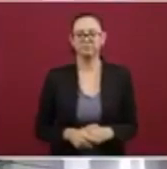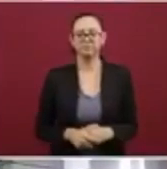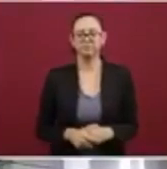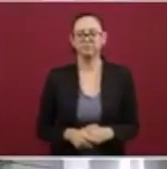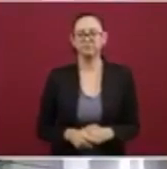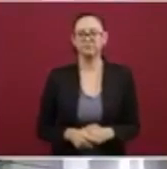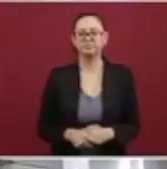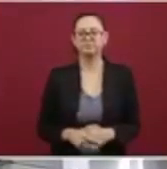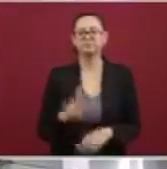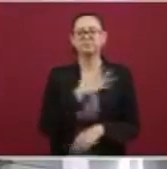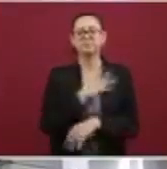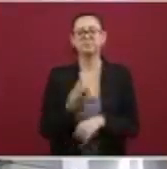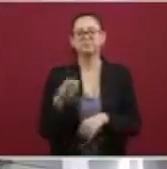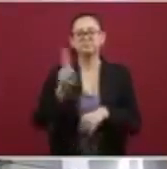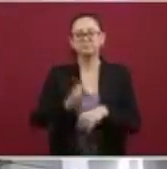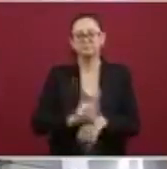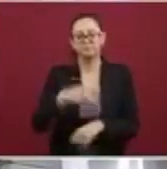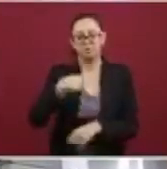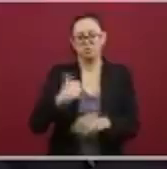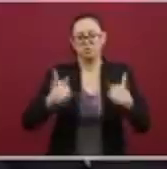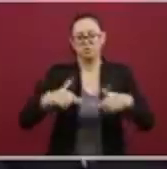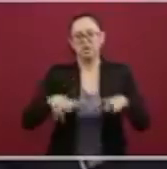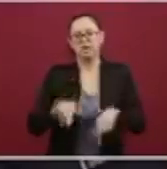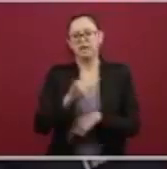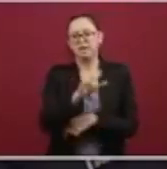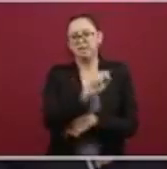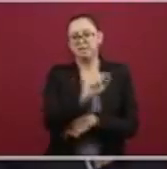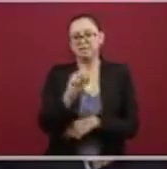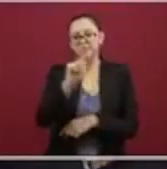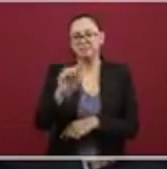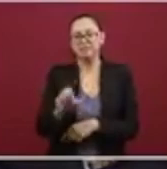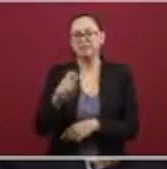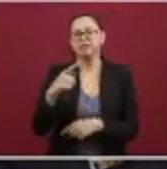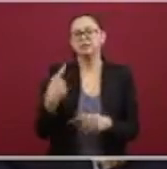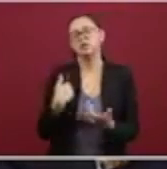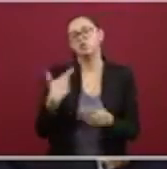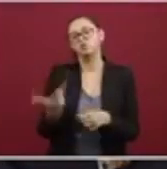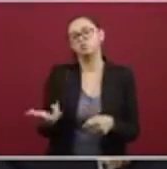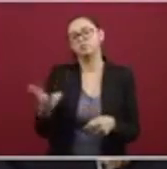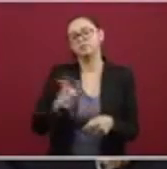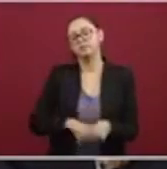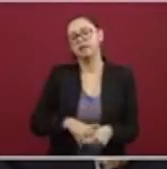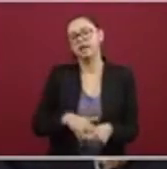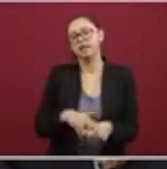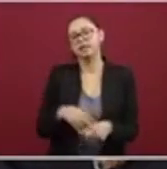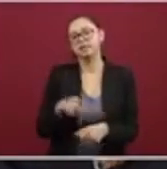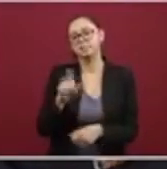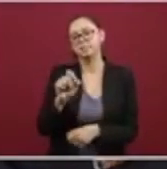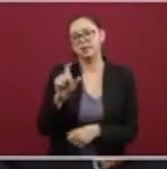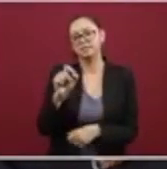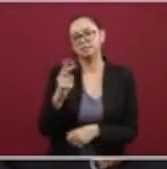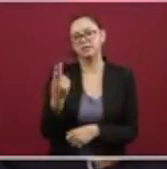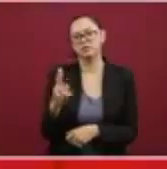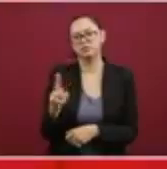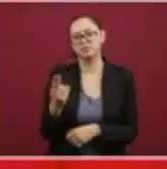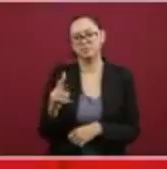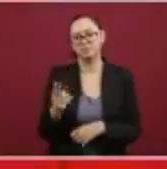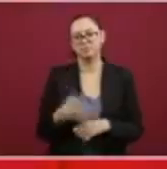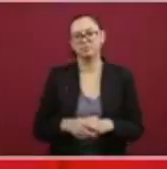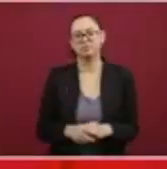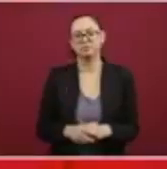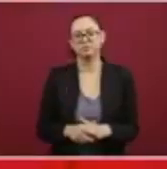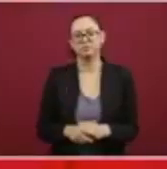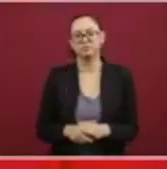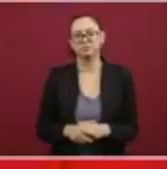Muy buenos días, yo vengo del ISSSTE, soy Laura Pacheco, trabajo en el 20 de noviembre. Y bueno, para nosotros los que estamos aquí, aunque somos